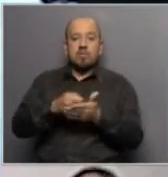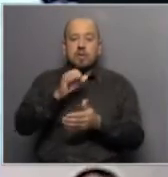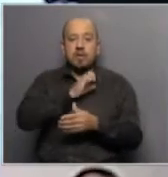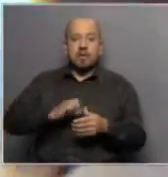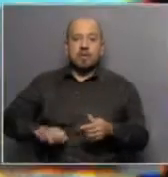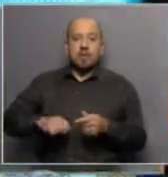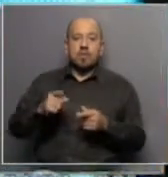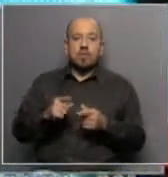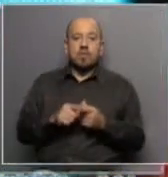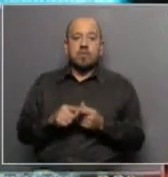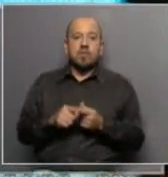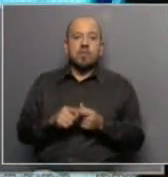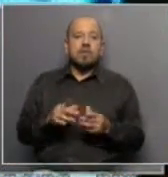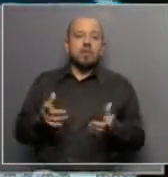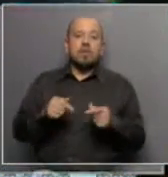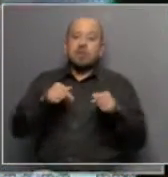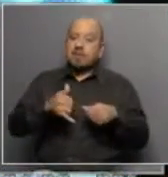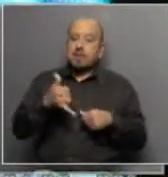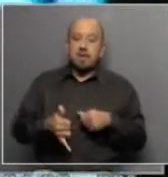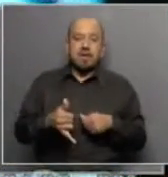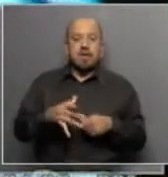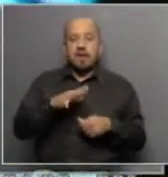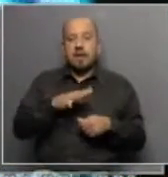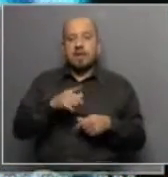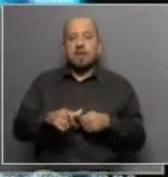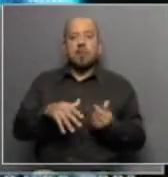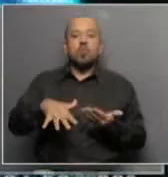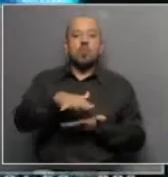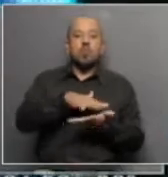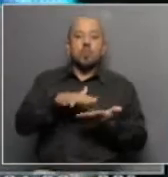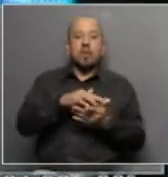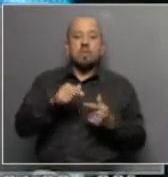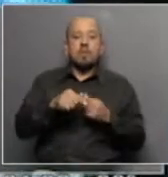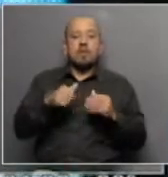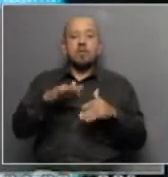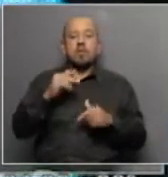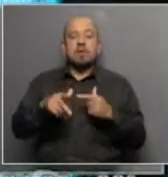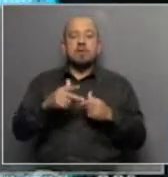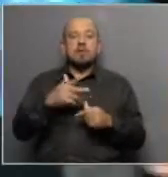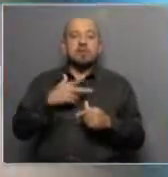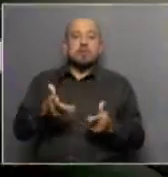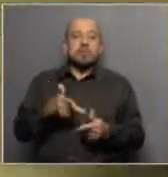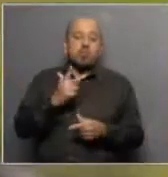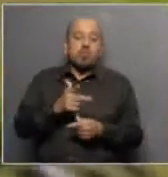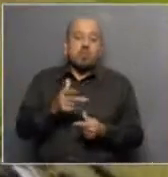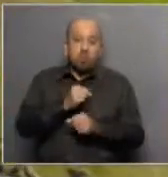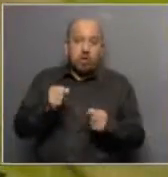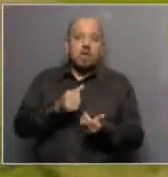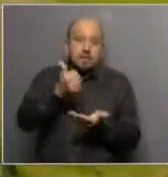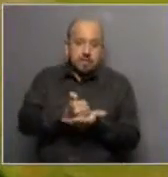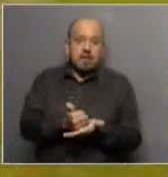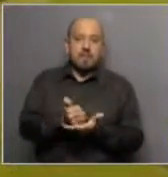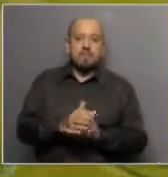invierte el Estado. Tiene que haber, en esta tierra, tiene que haber un lugar para que los más humildes puedan apoyar los pies.